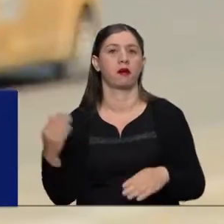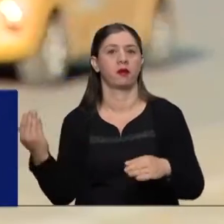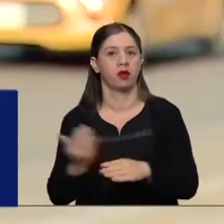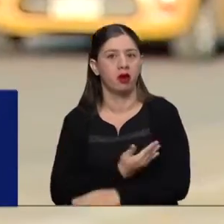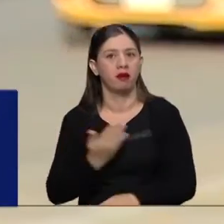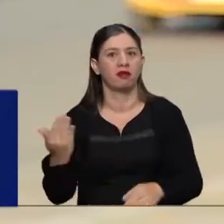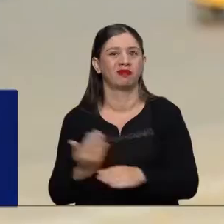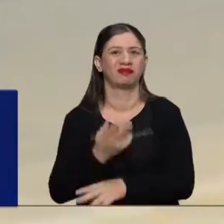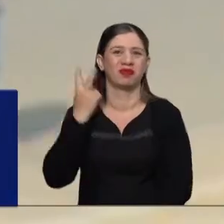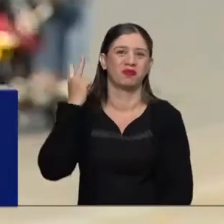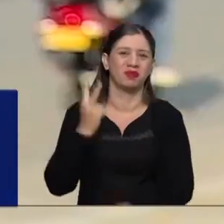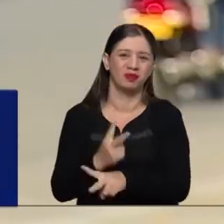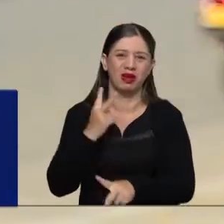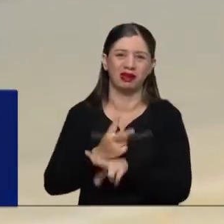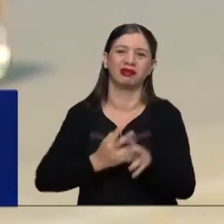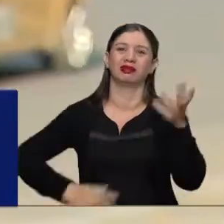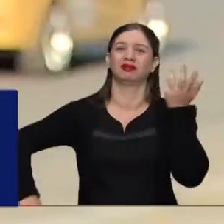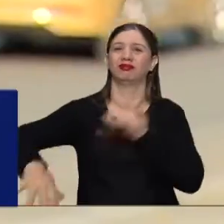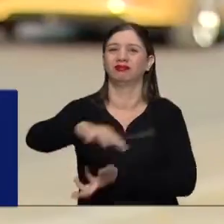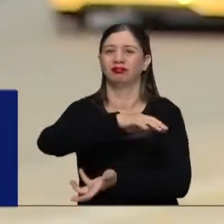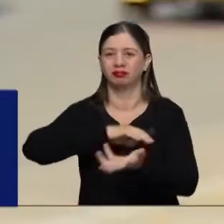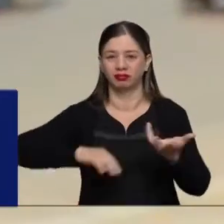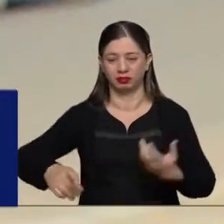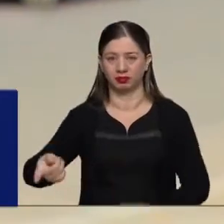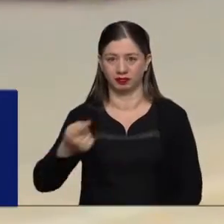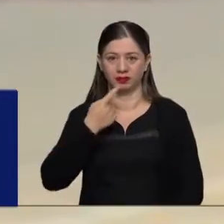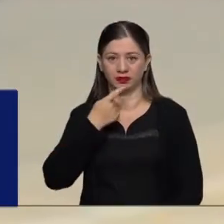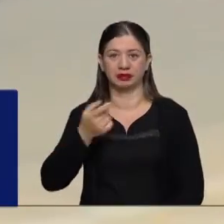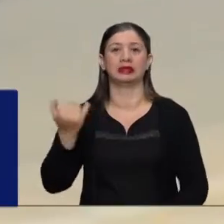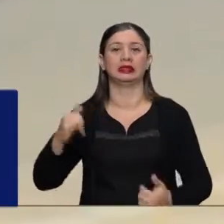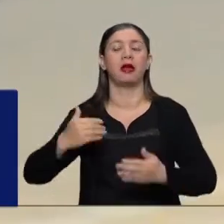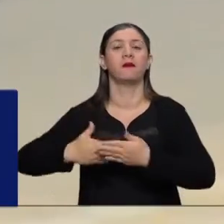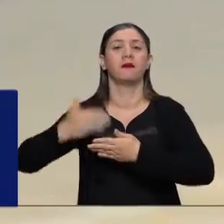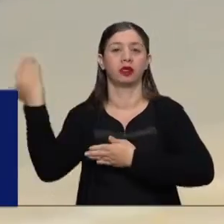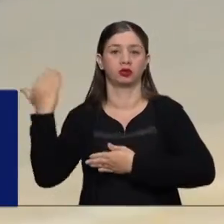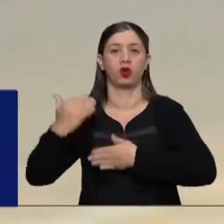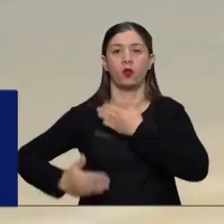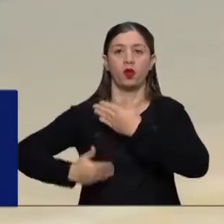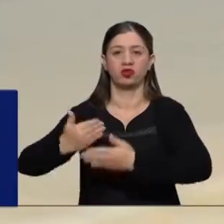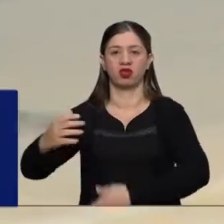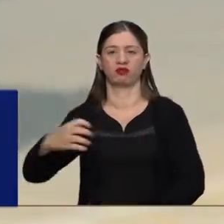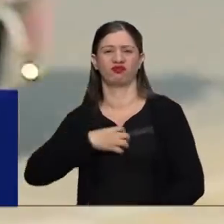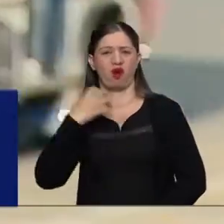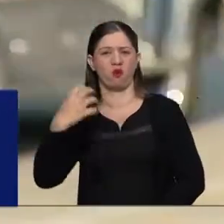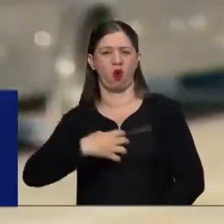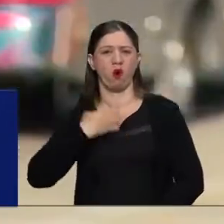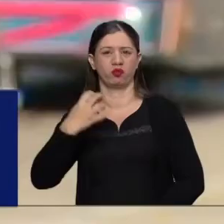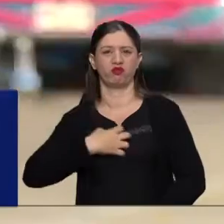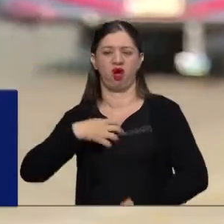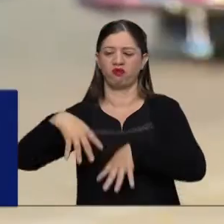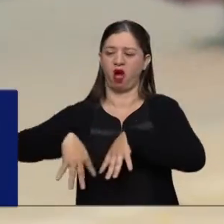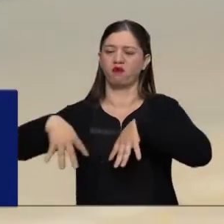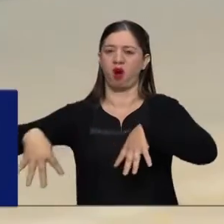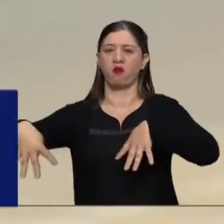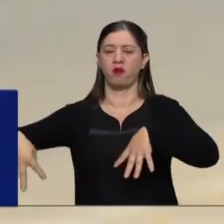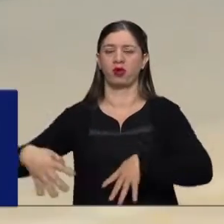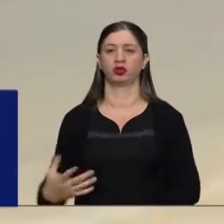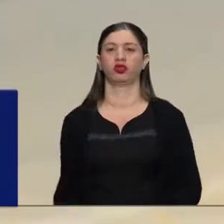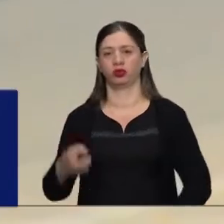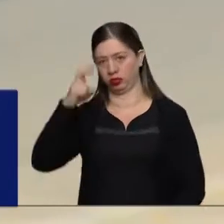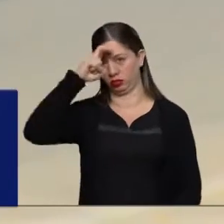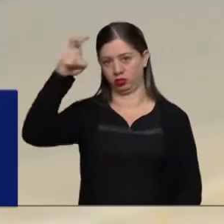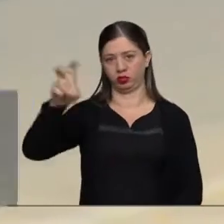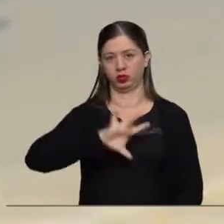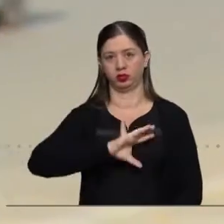de inseguridad y de orden público. Como usted lo dice, ya inició una jornada de protesta que se presentó hace algunas horas en el norte de la